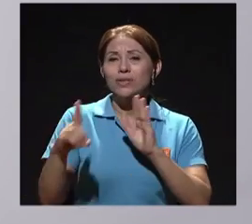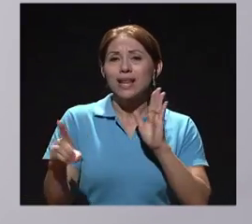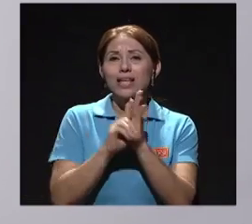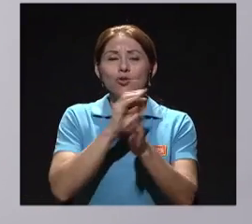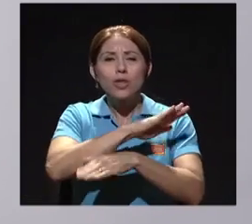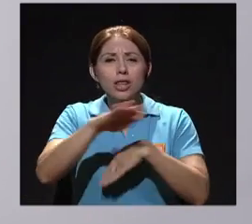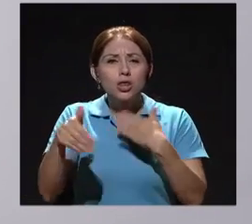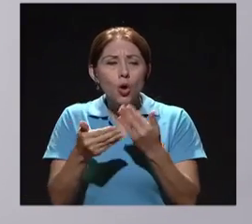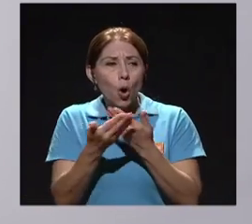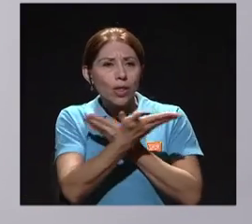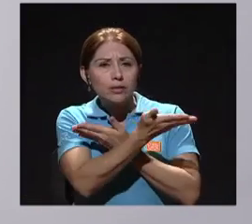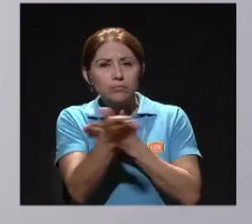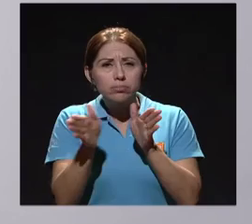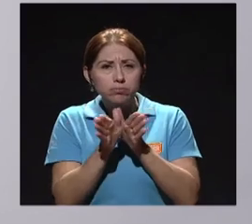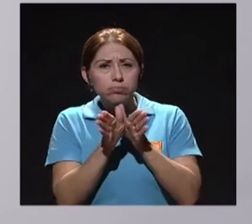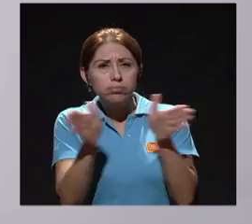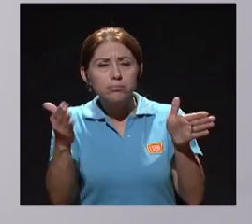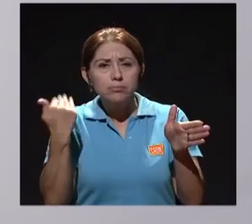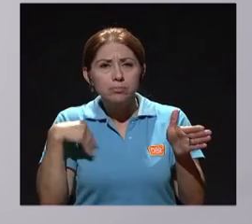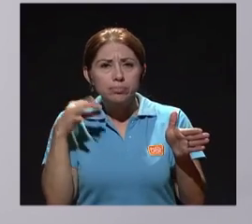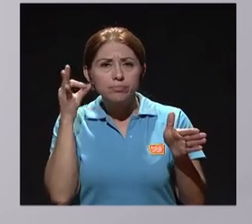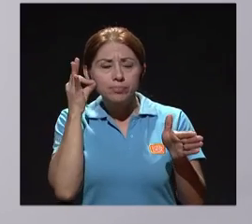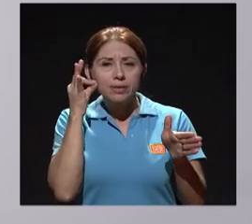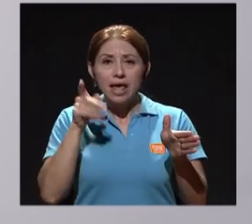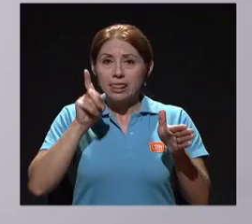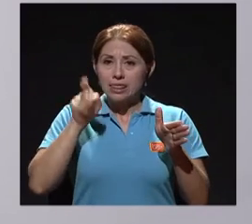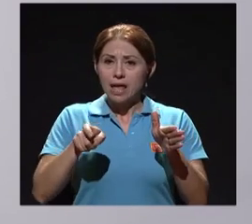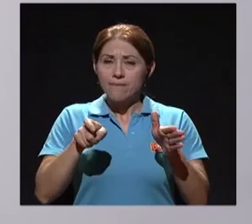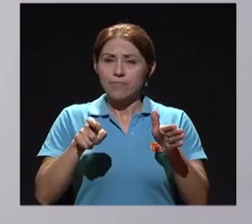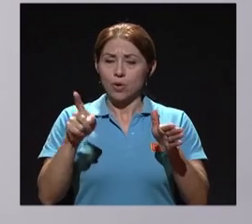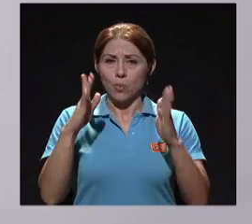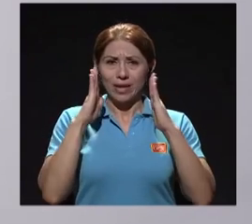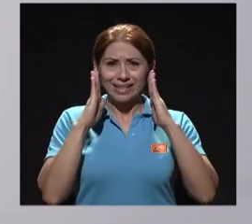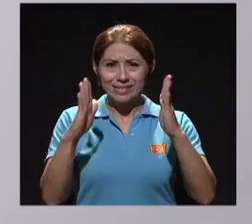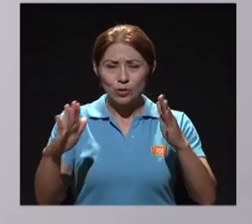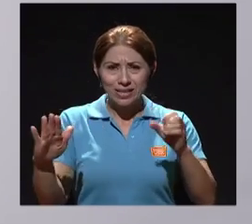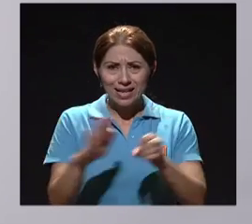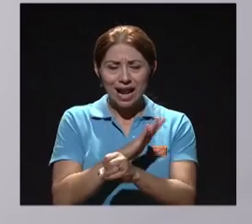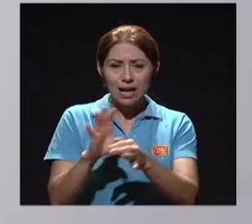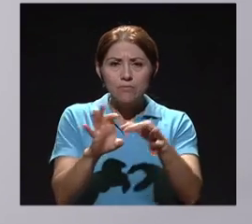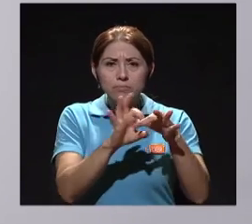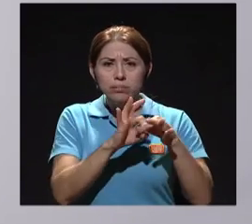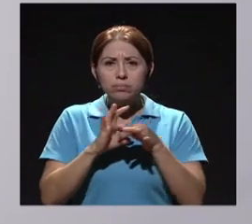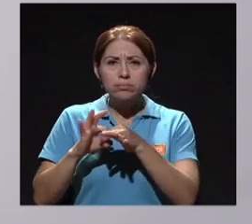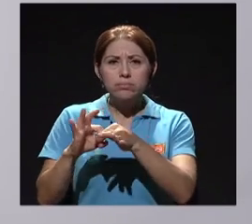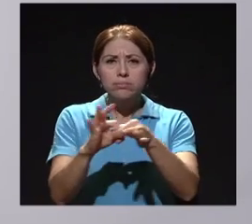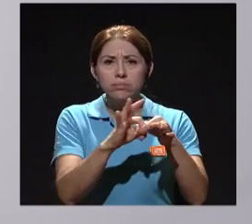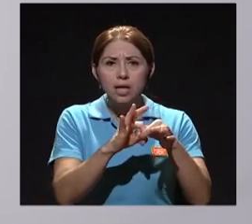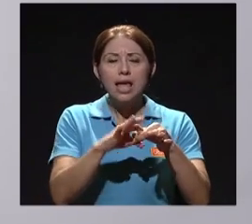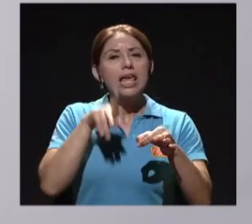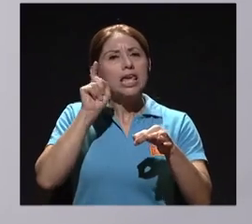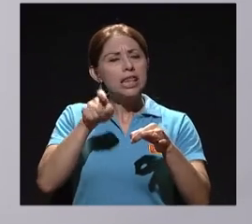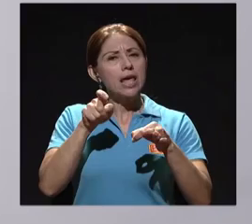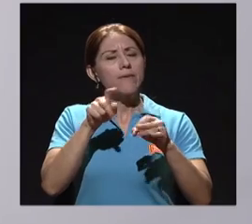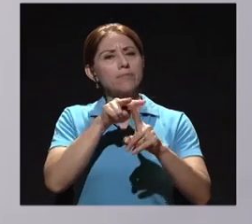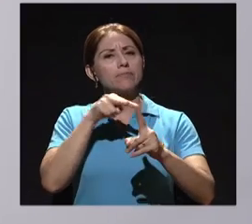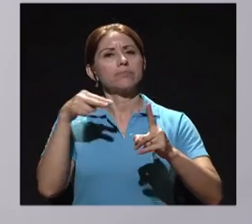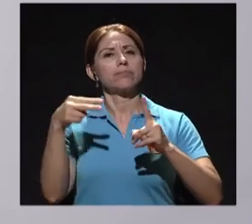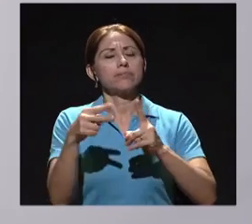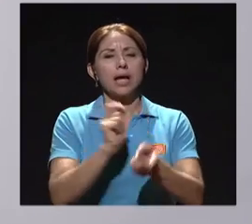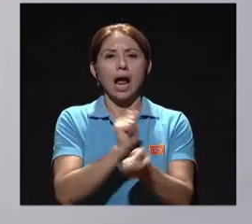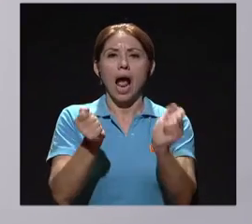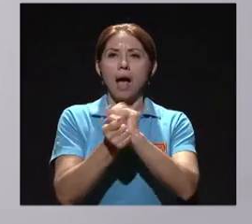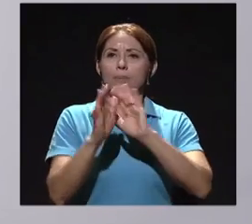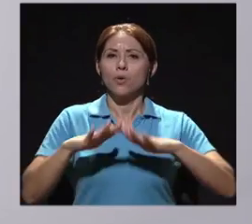es un derecho que hay que articularlo partiendo de una gestión integral y partiendo del contexto de cambio climático en el cual